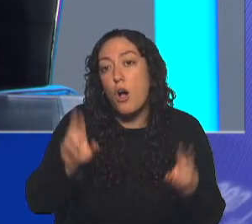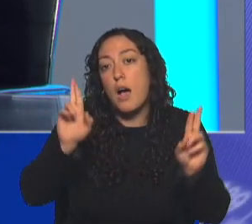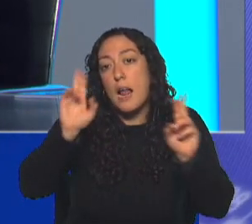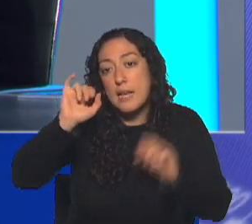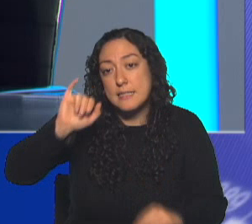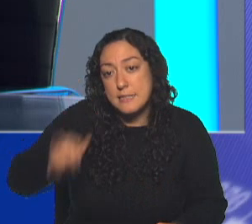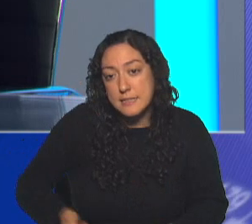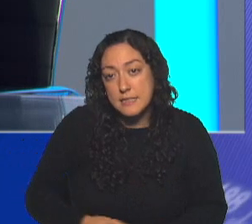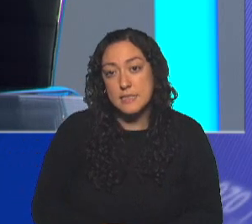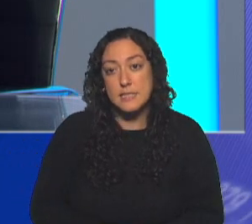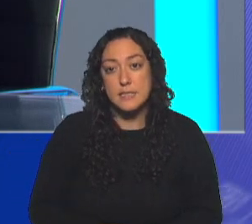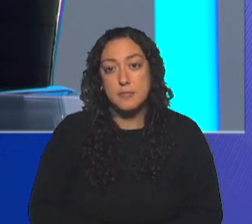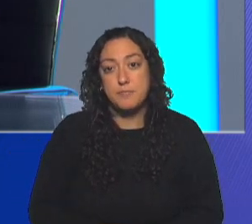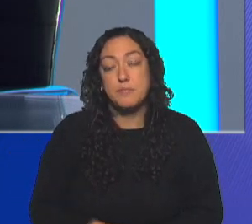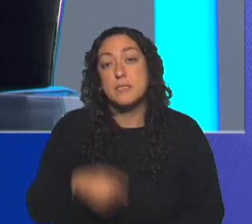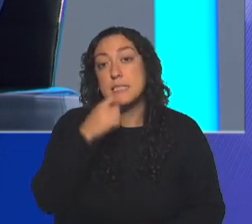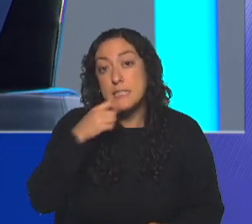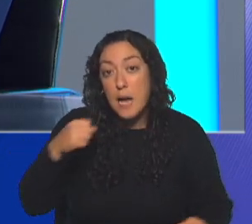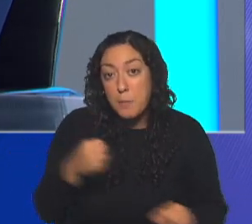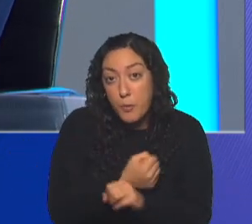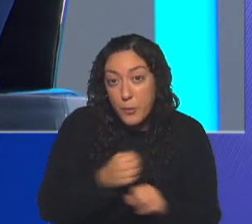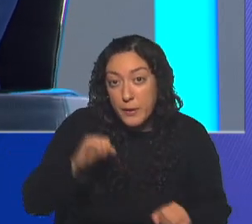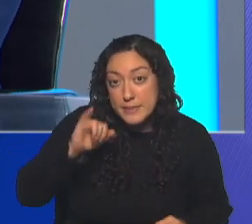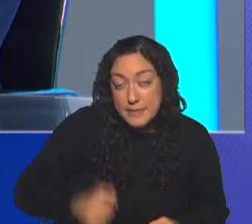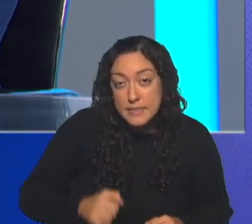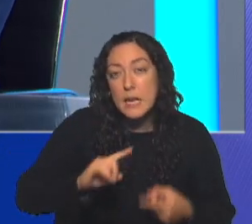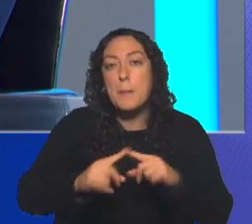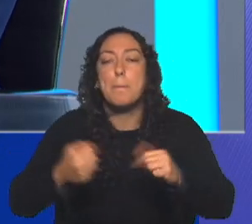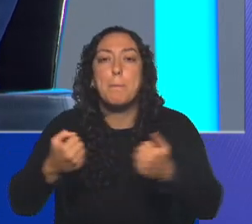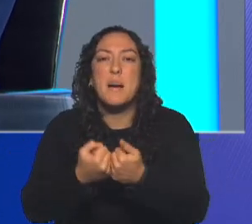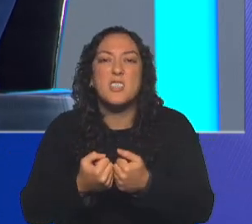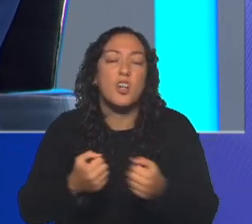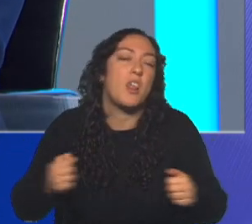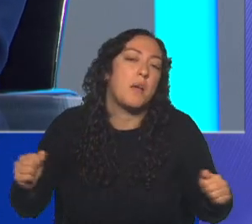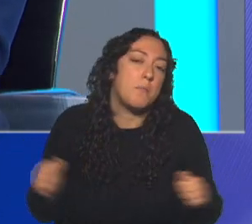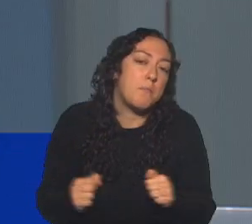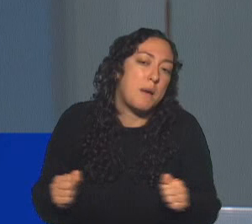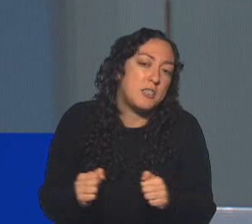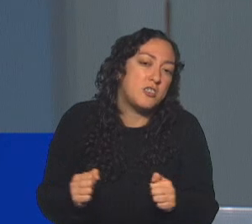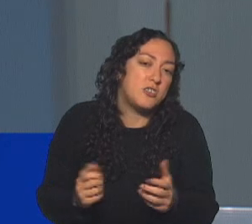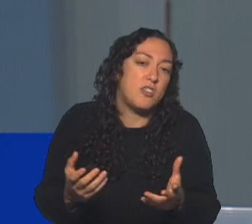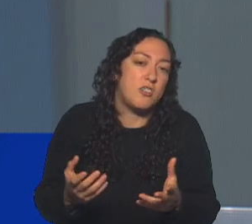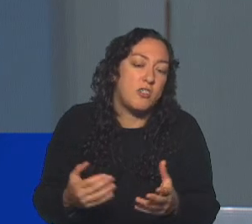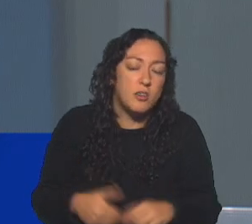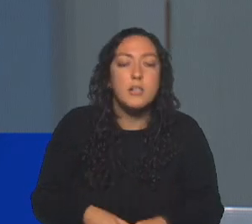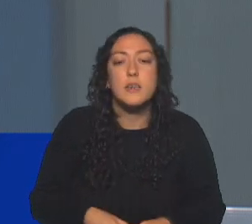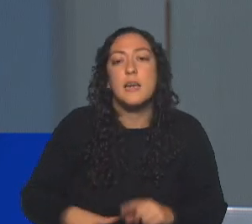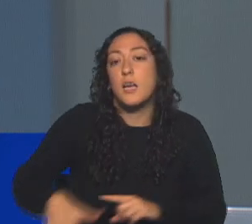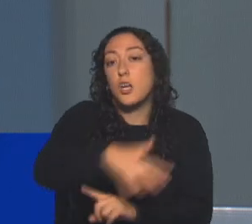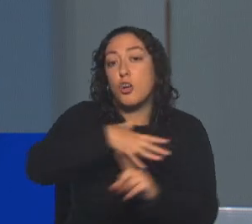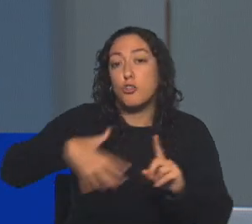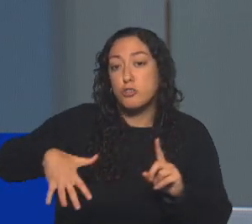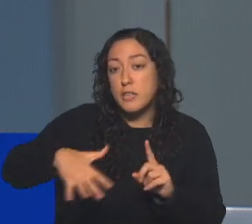eso sale, obviamente el pasaje al Pacto de Mayo, bueno, es un tránsito. Hay que perder de vista también el contexto en el que se dan